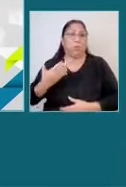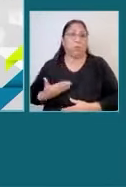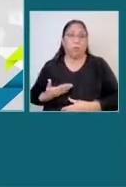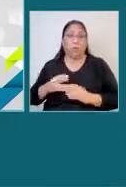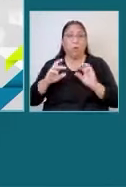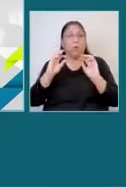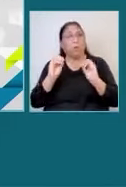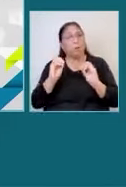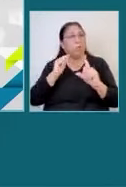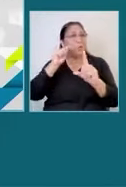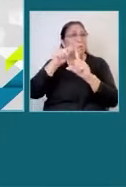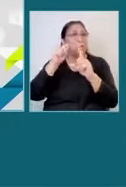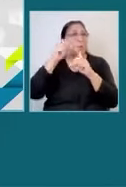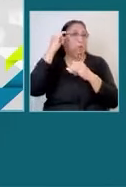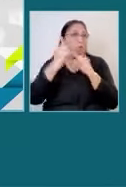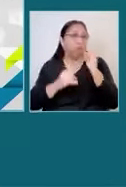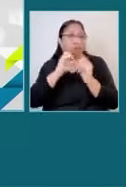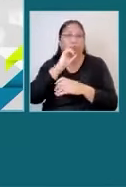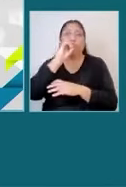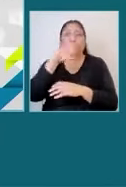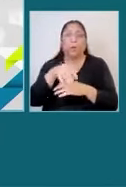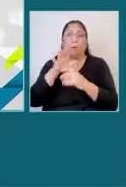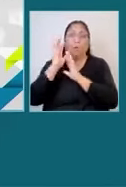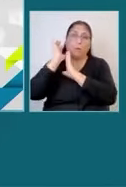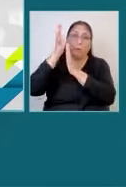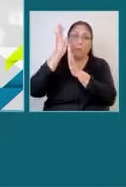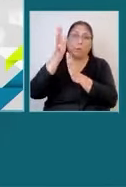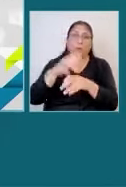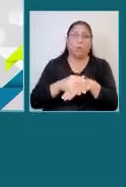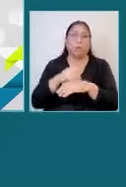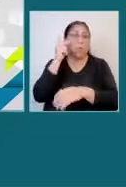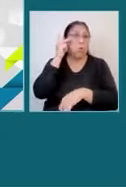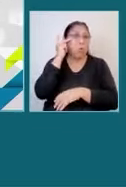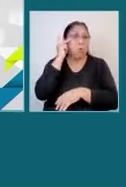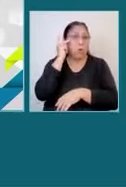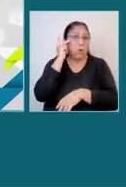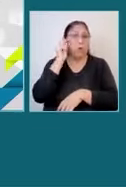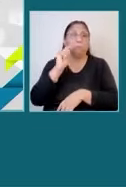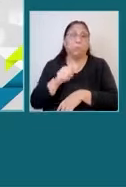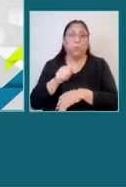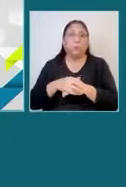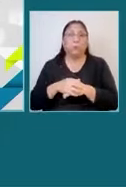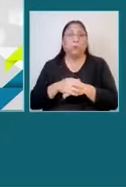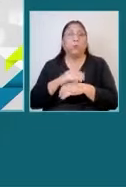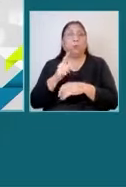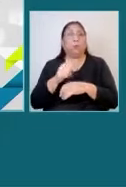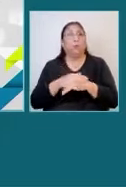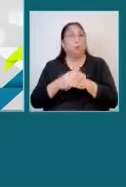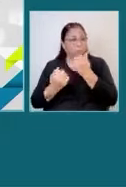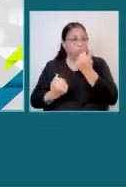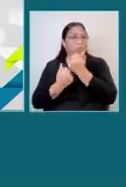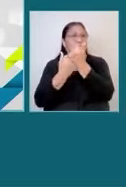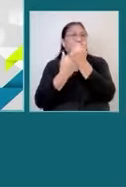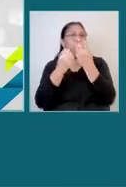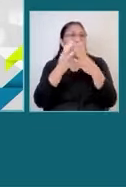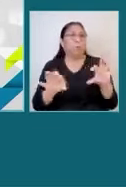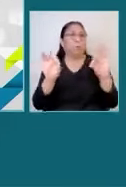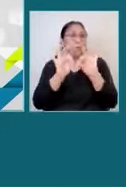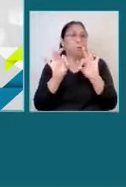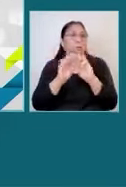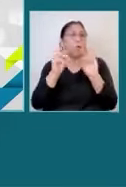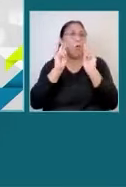último caso, como mencionaron también en la presentación coreana, es un gatillador muy importante que esperamos